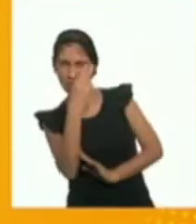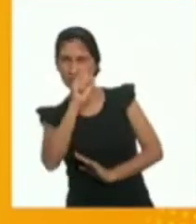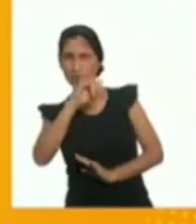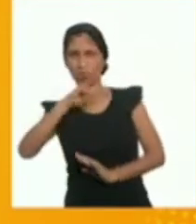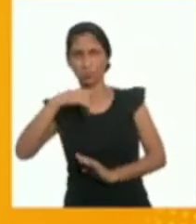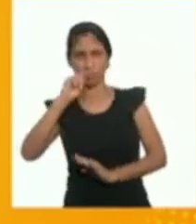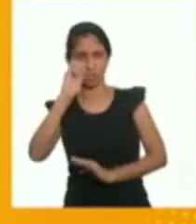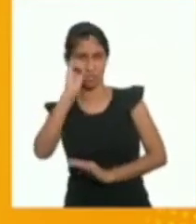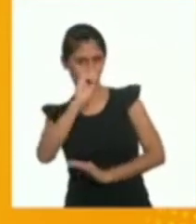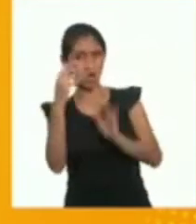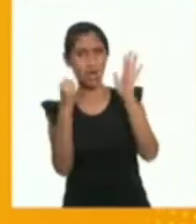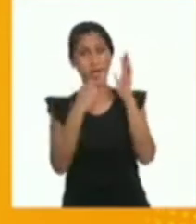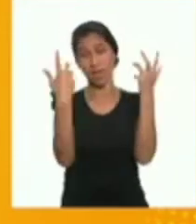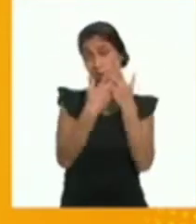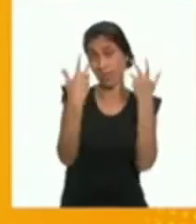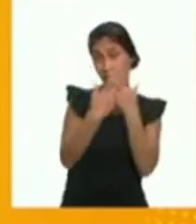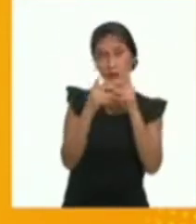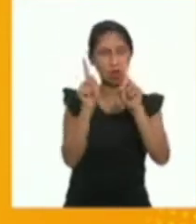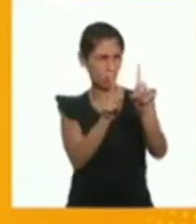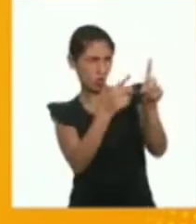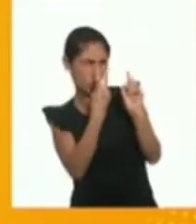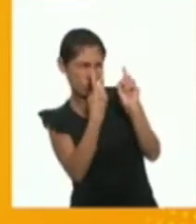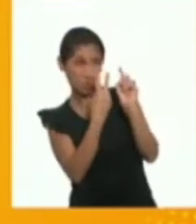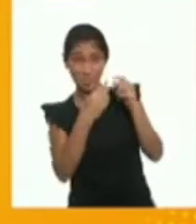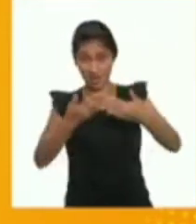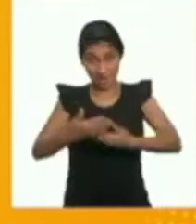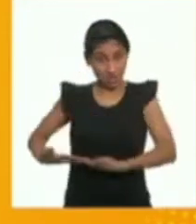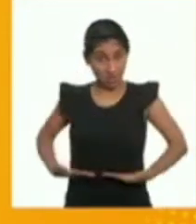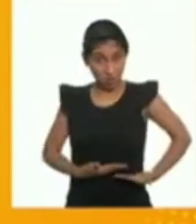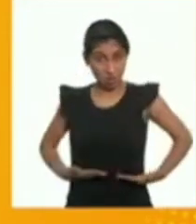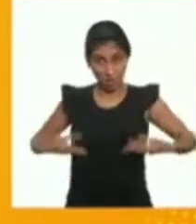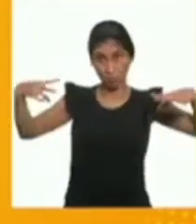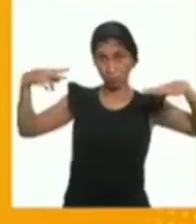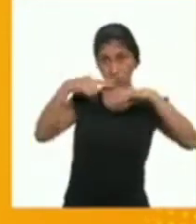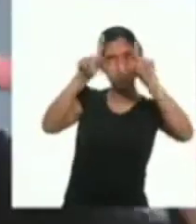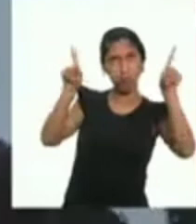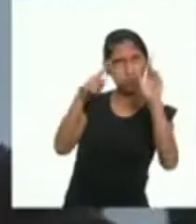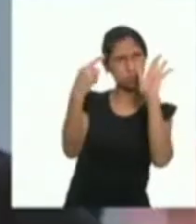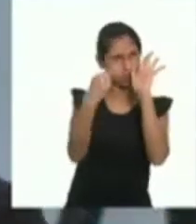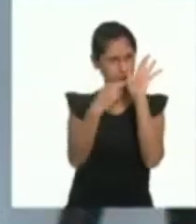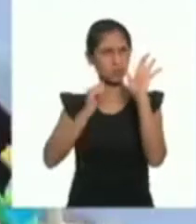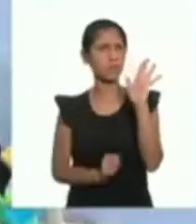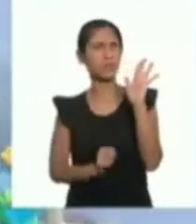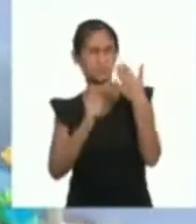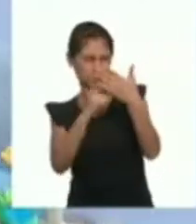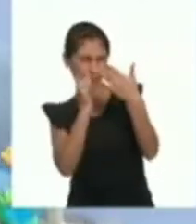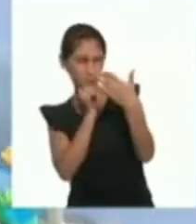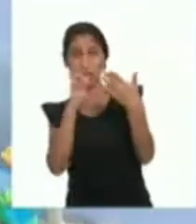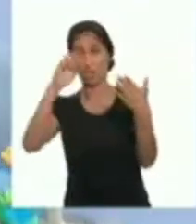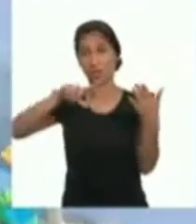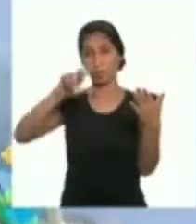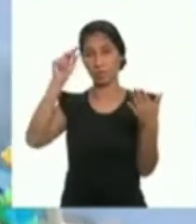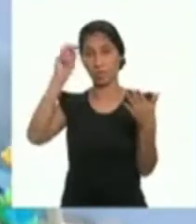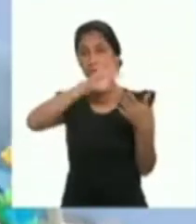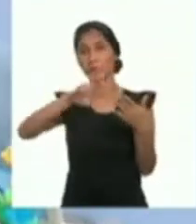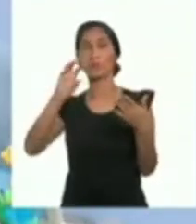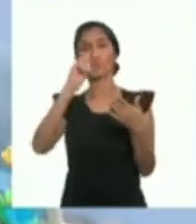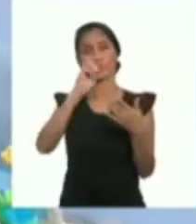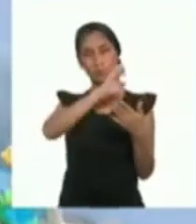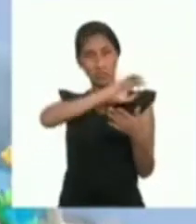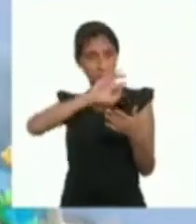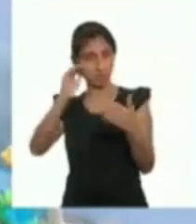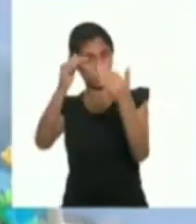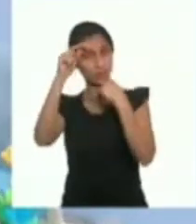muestra la relación y el diálogo. Se corta a la altura de la cintura. Recapitulemos. Tenemos los planos